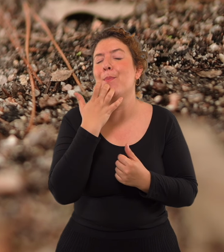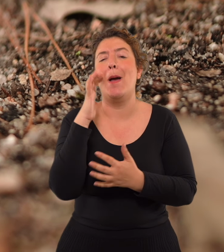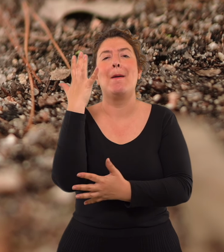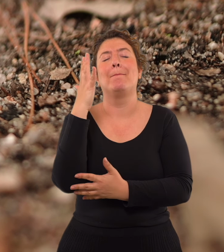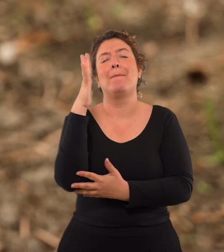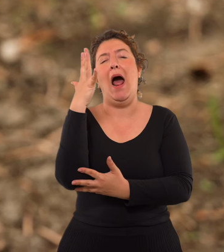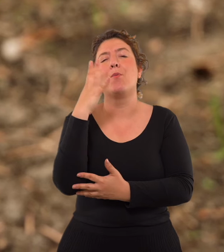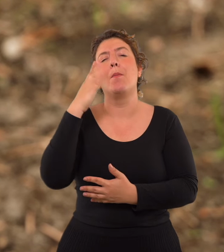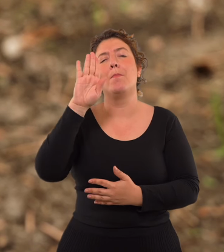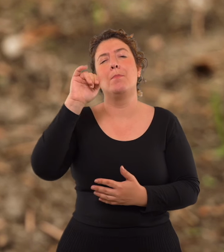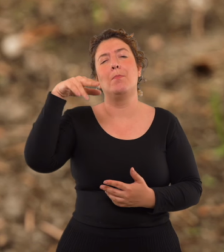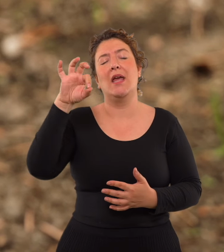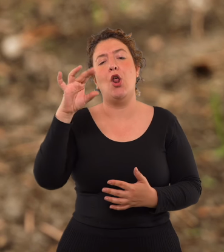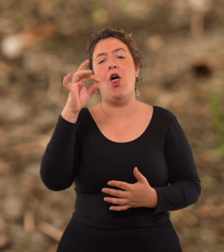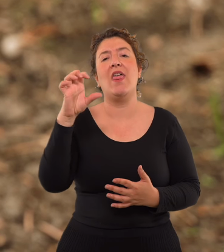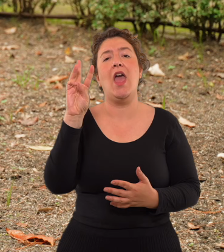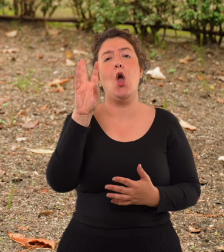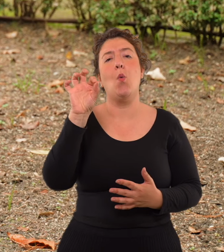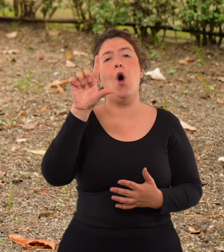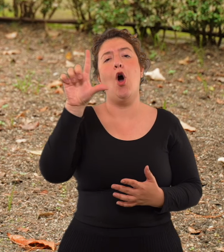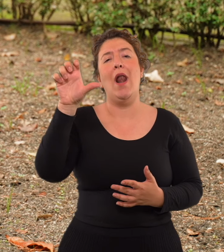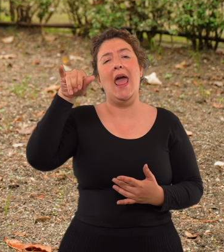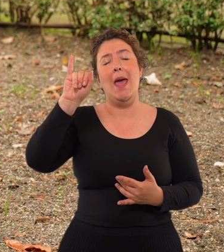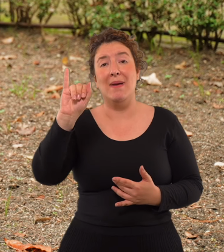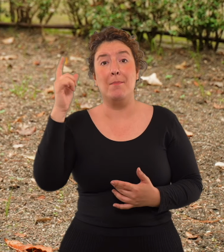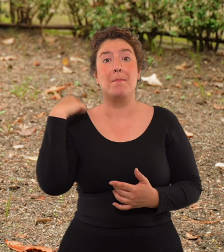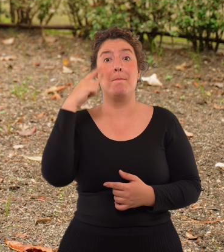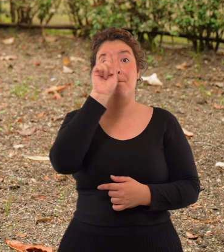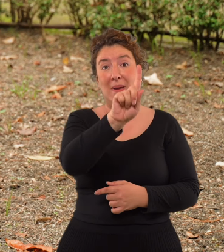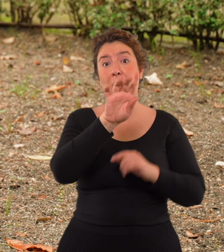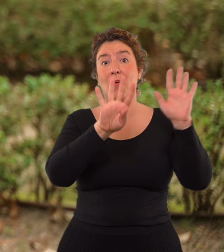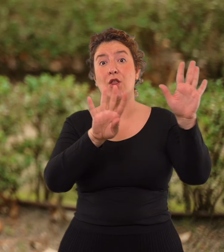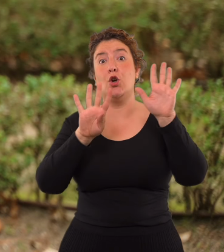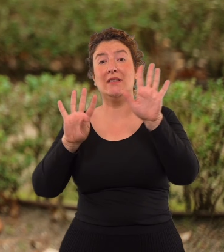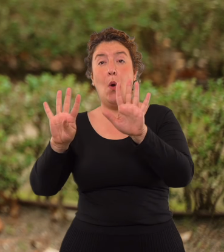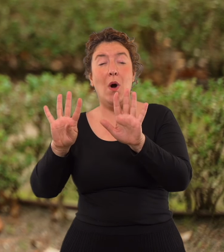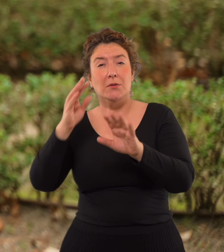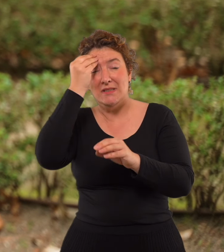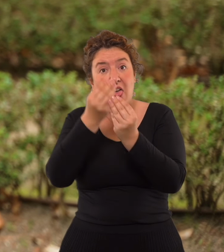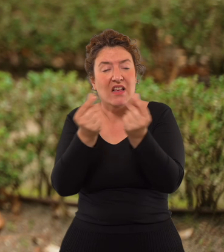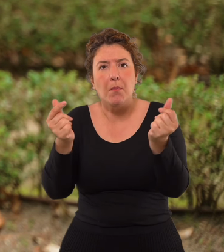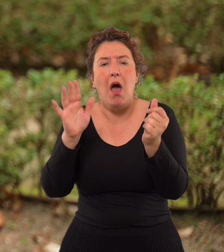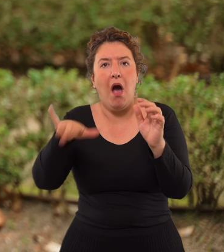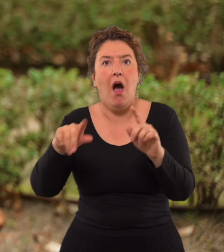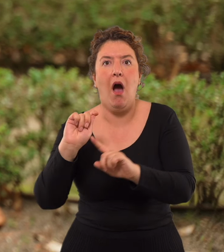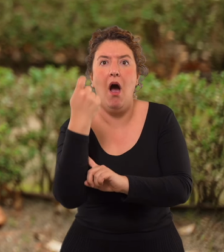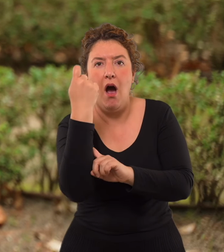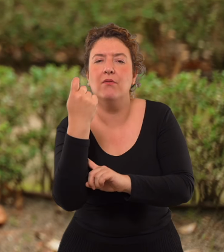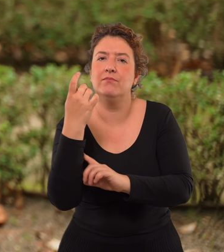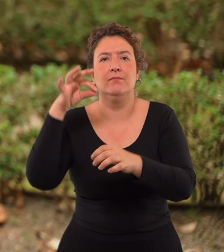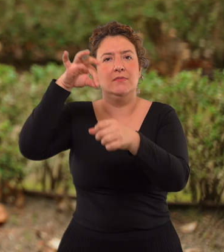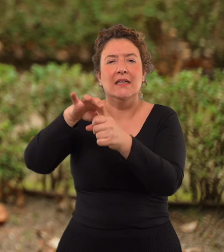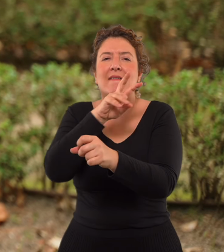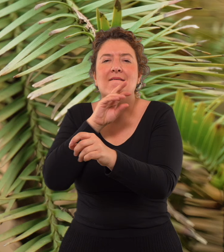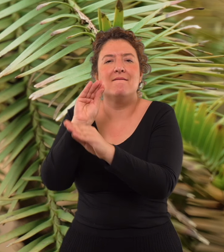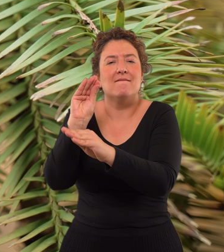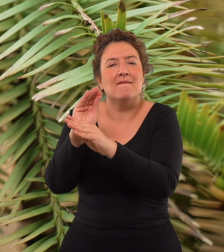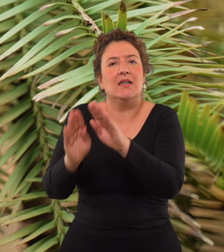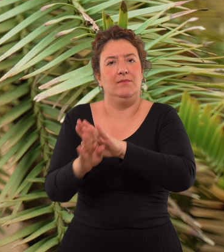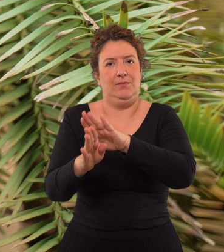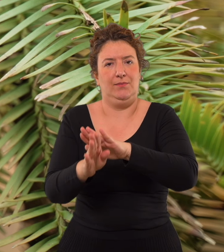de extinción, como el pino de Wollemi, redescubierto en el año 1994 cuando se creía extinto.